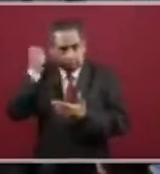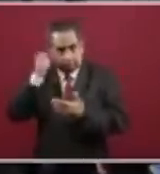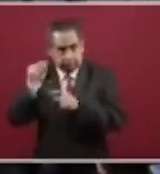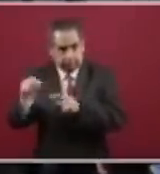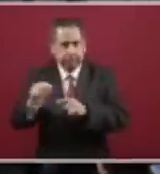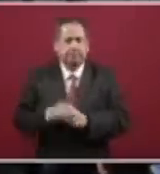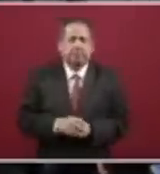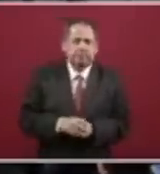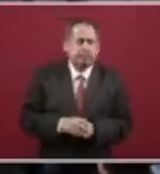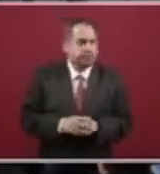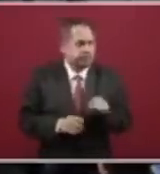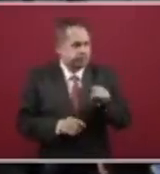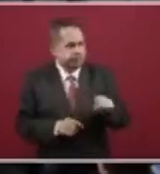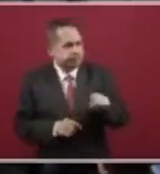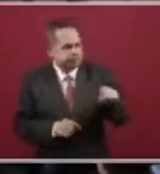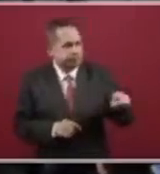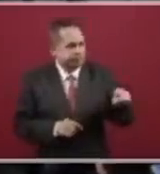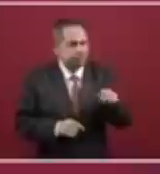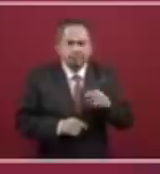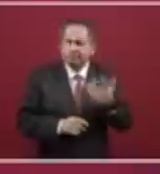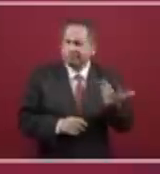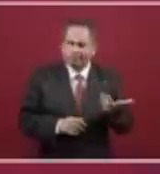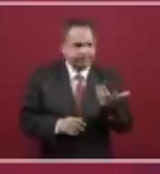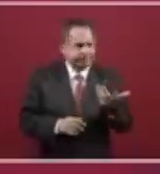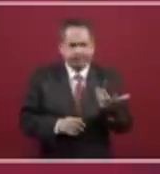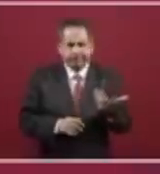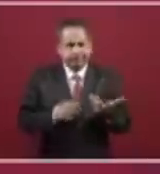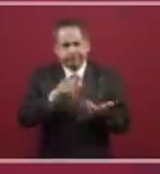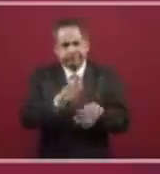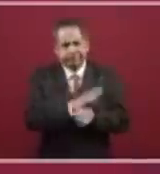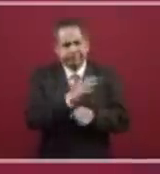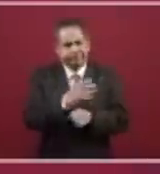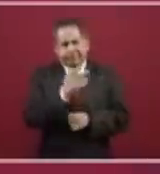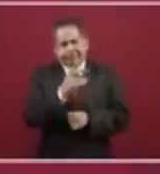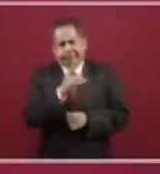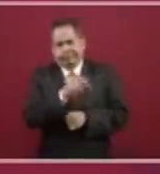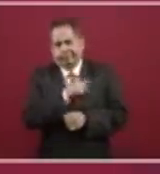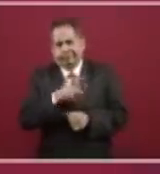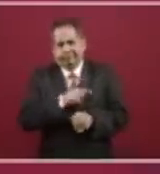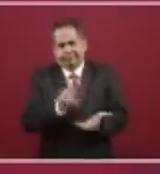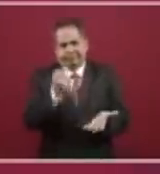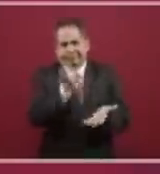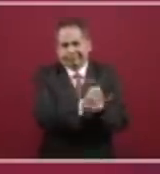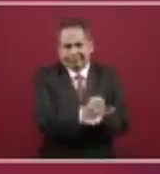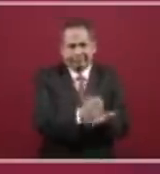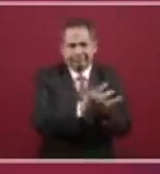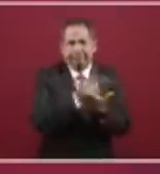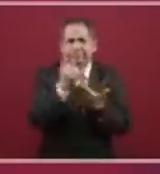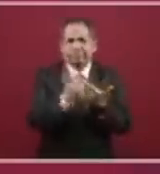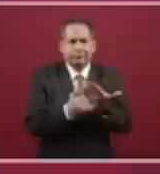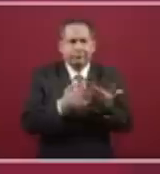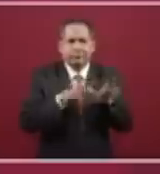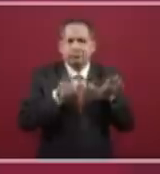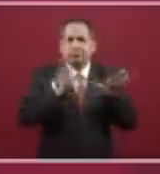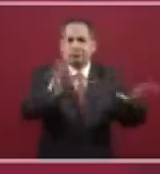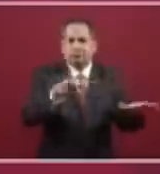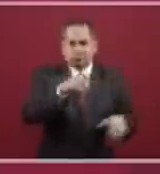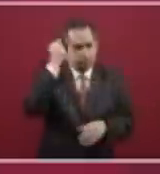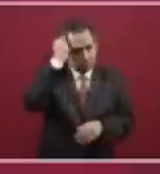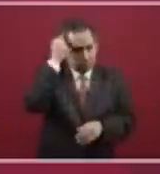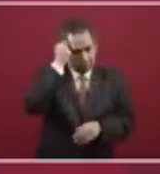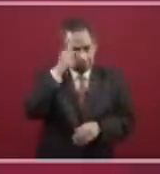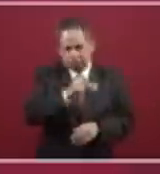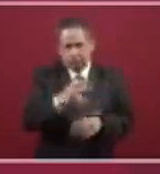por sí solo era suficiente para no haber aprobado la construcción del proyecto que además teniendo un avance